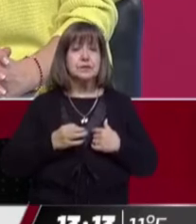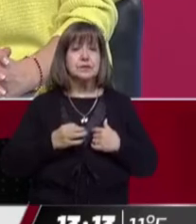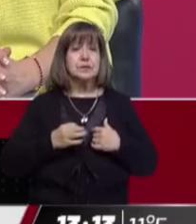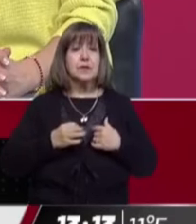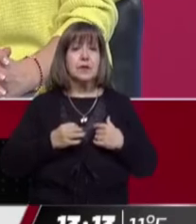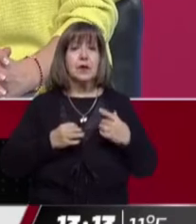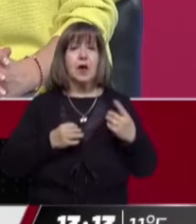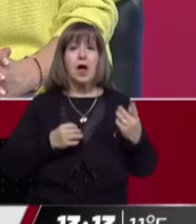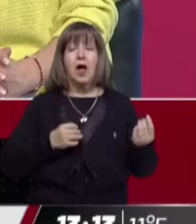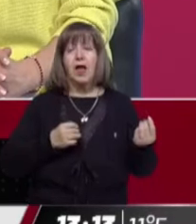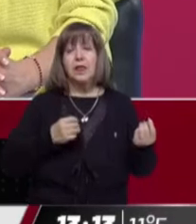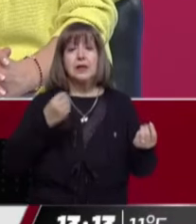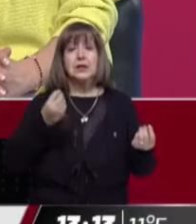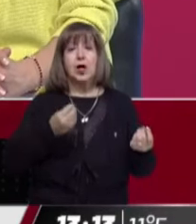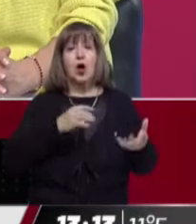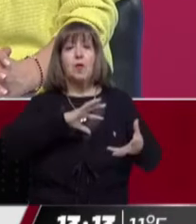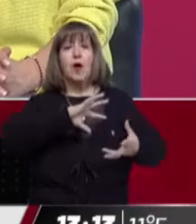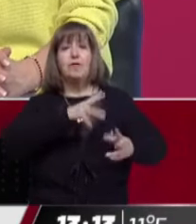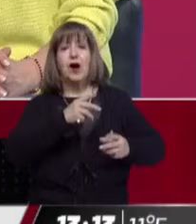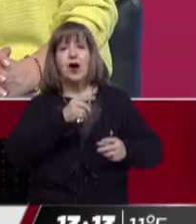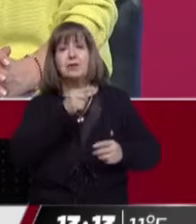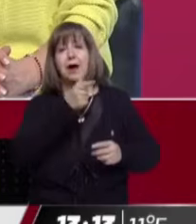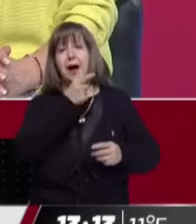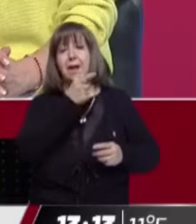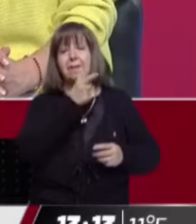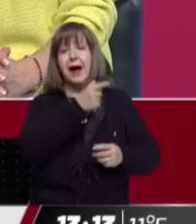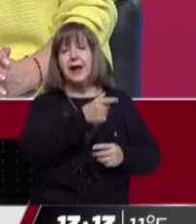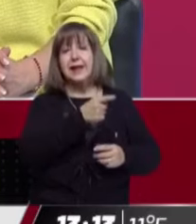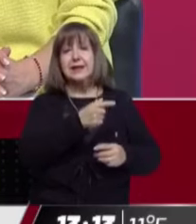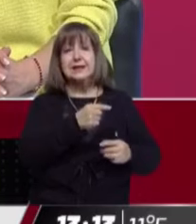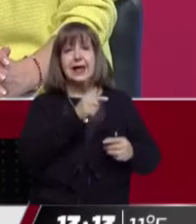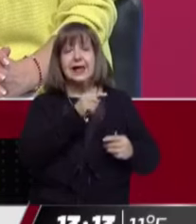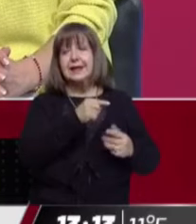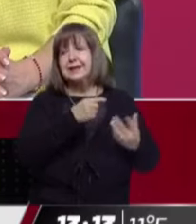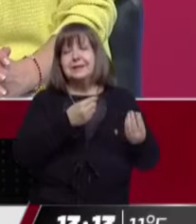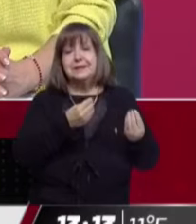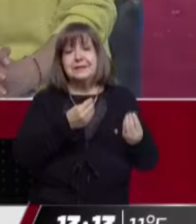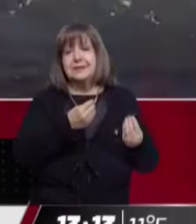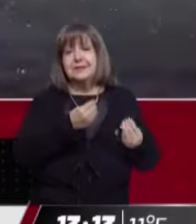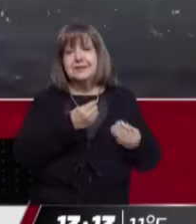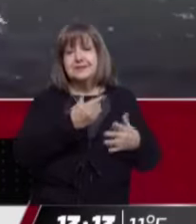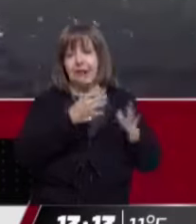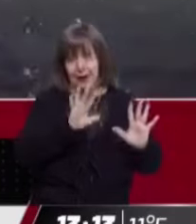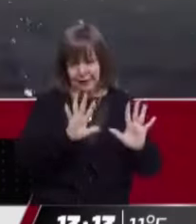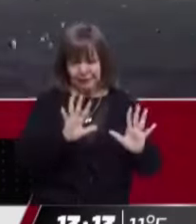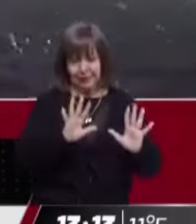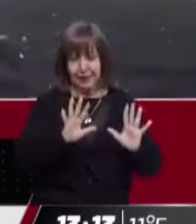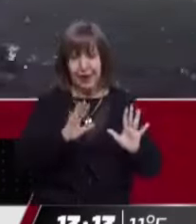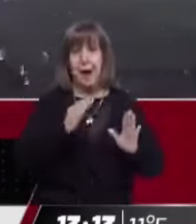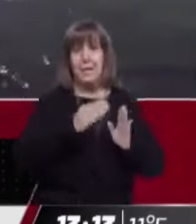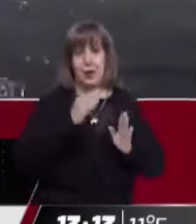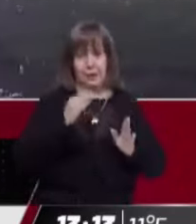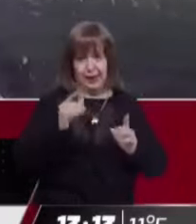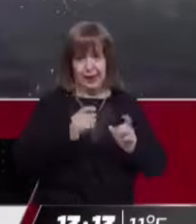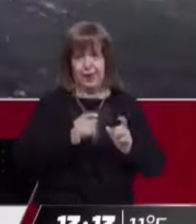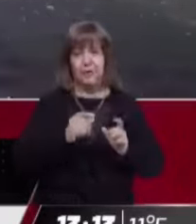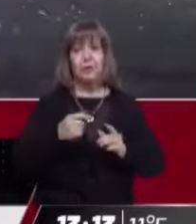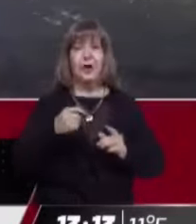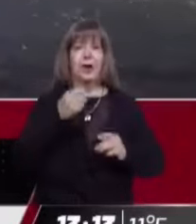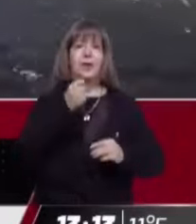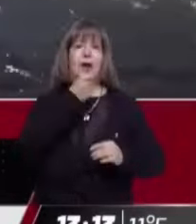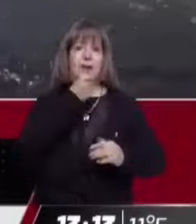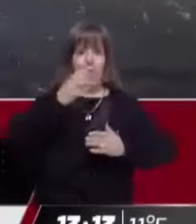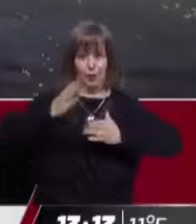¿no? Bueno, son los viejos argumentos que atrasan, porque vamos por partes. En el caso de obras,